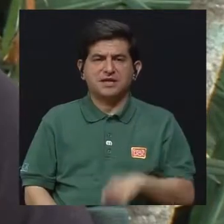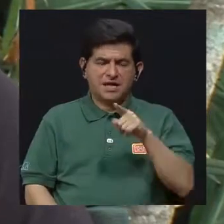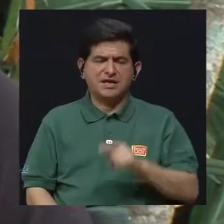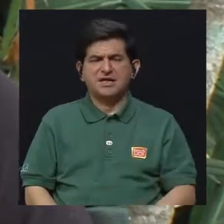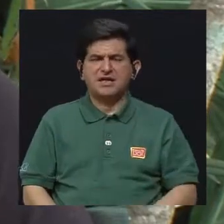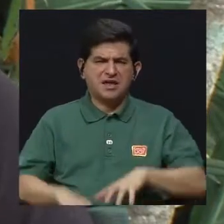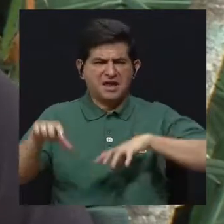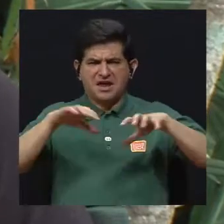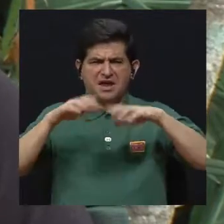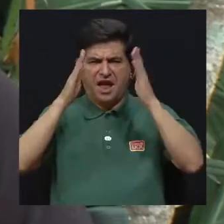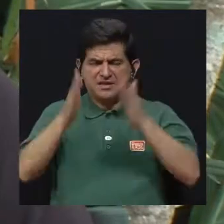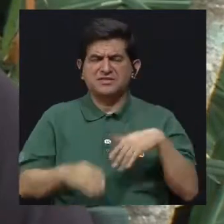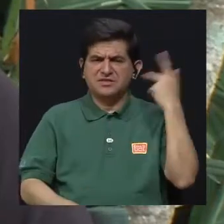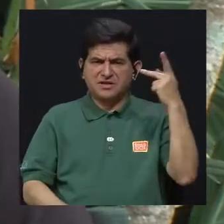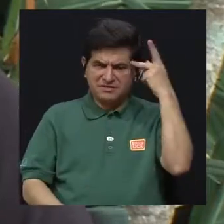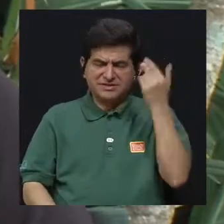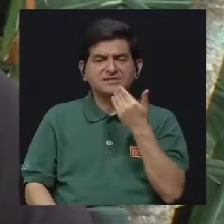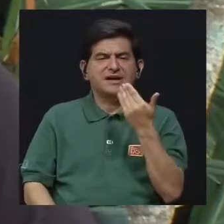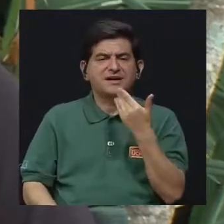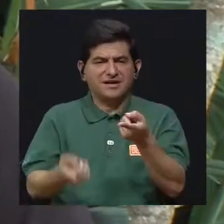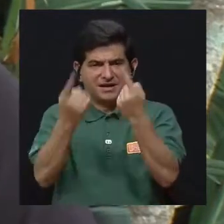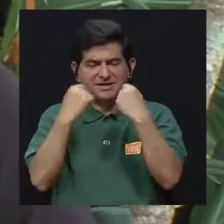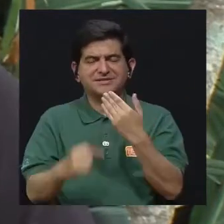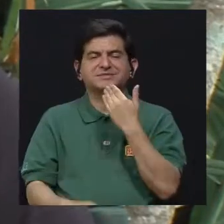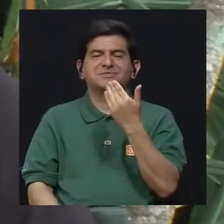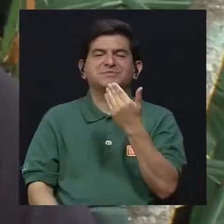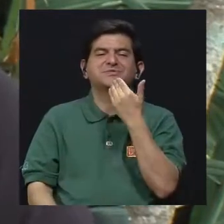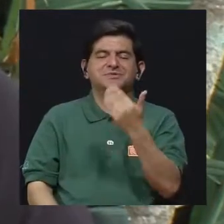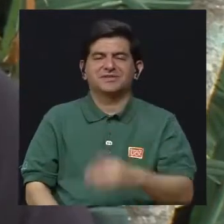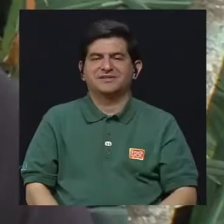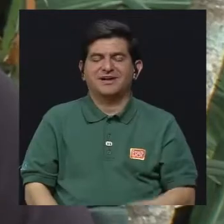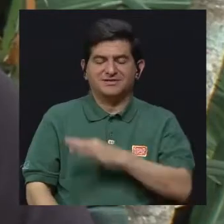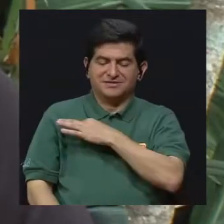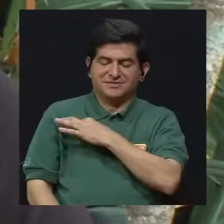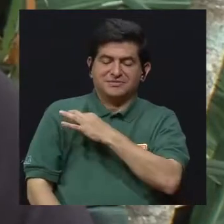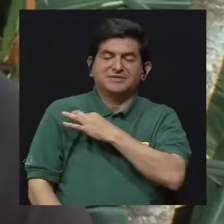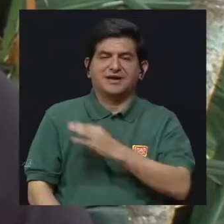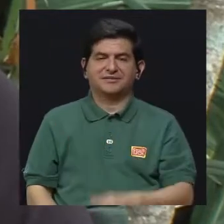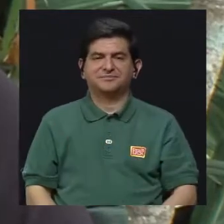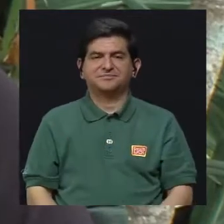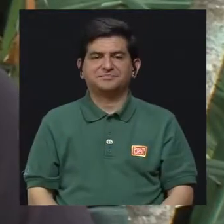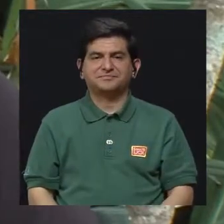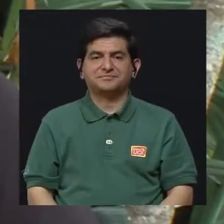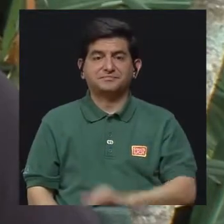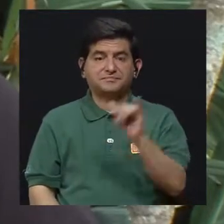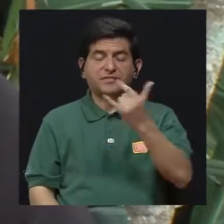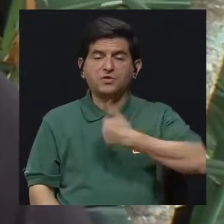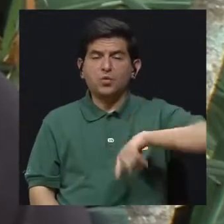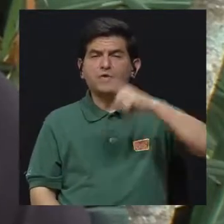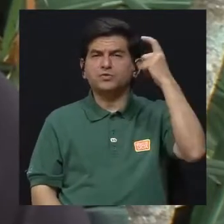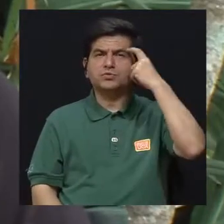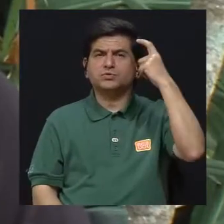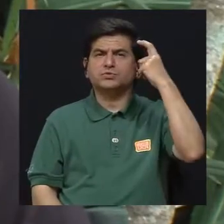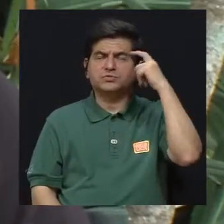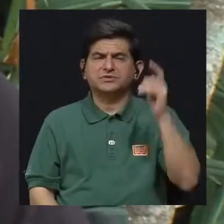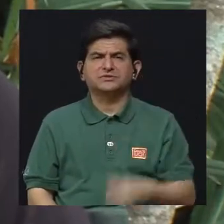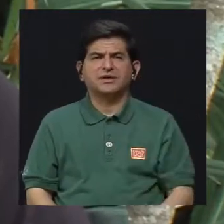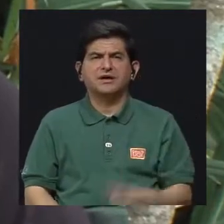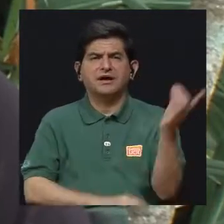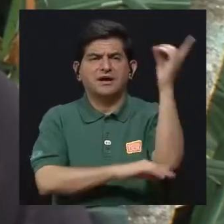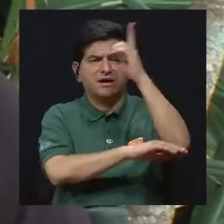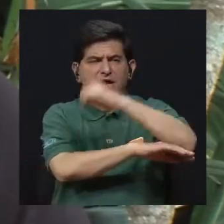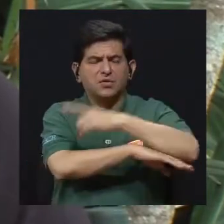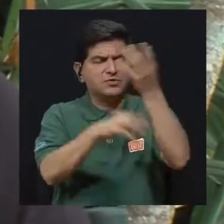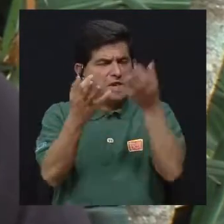activista política. Muchas gracias, Eva, por acompañarnos. Muchísimas gracias por la invitación y por ponernos a pensar en un día